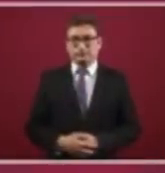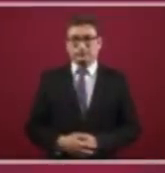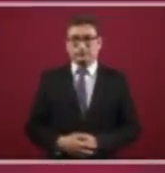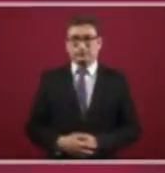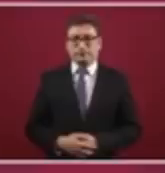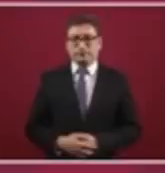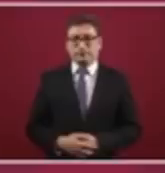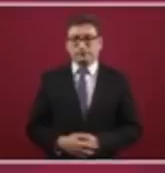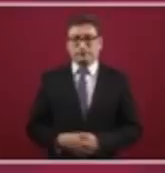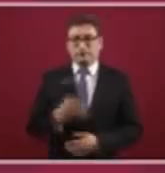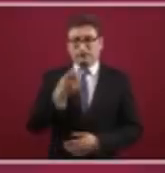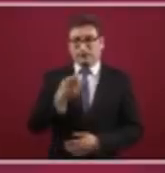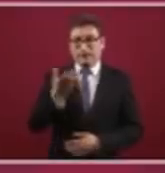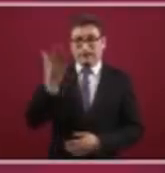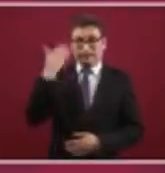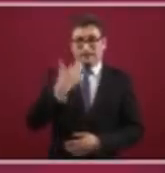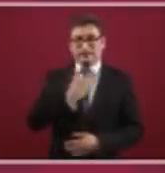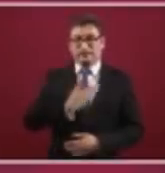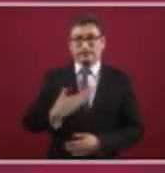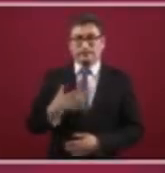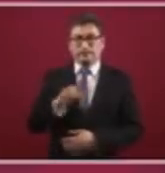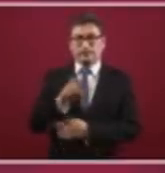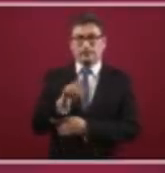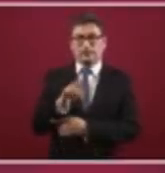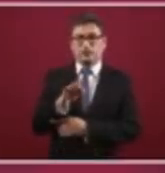el cerrador de los mates